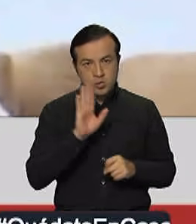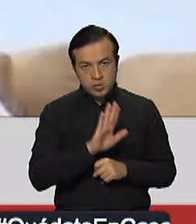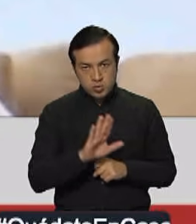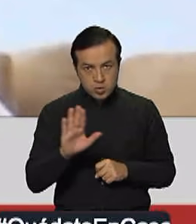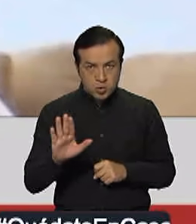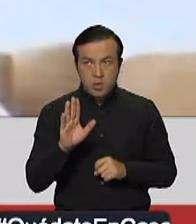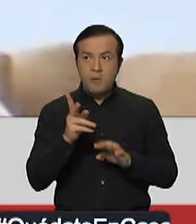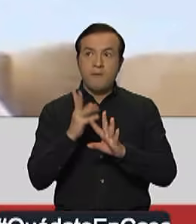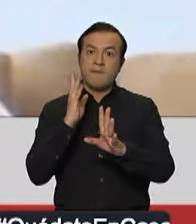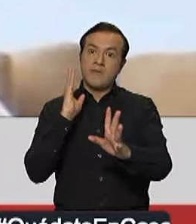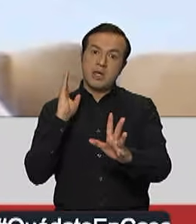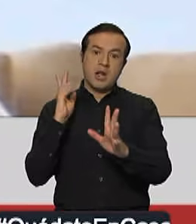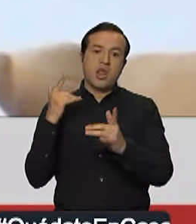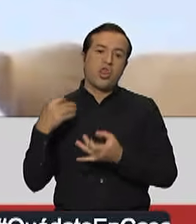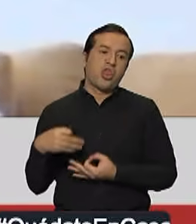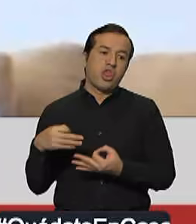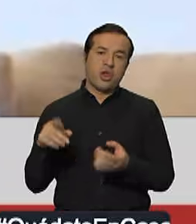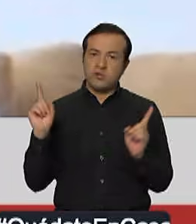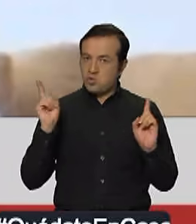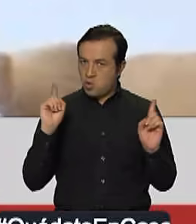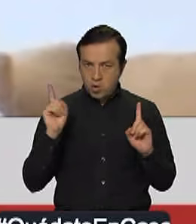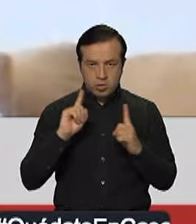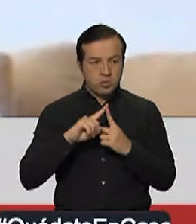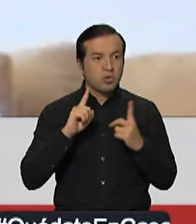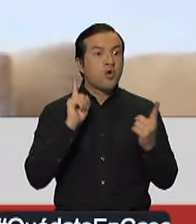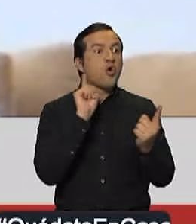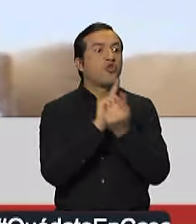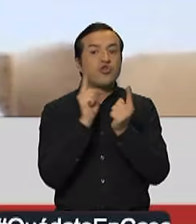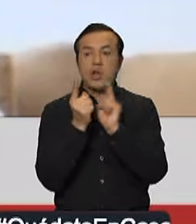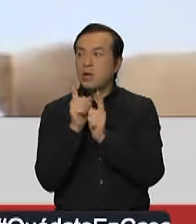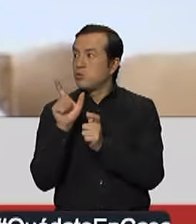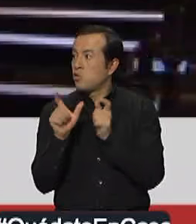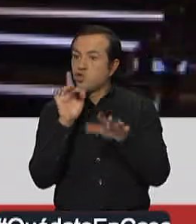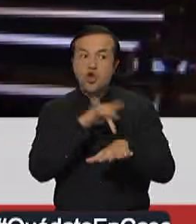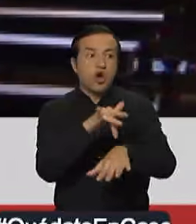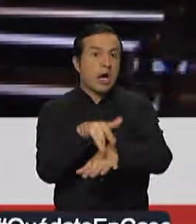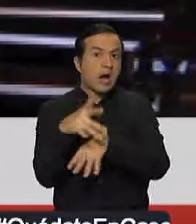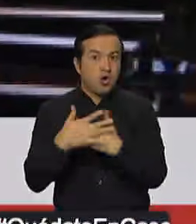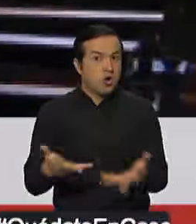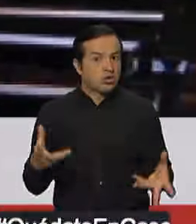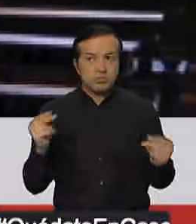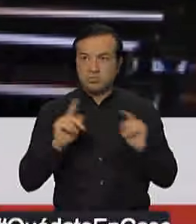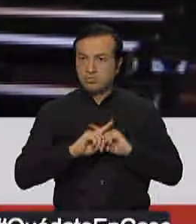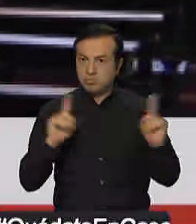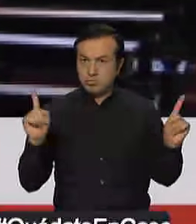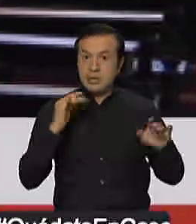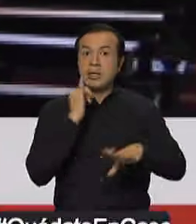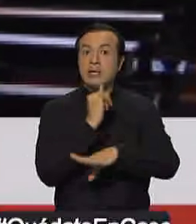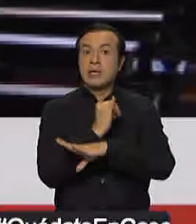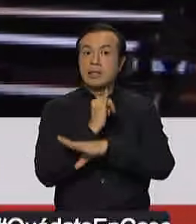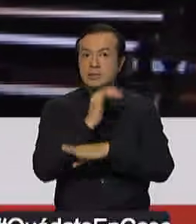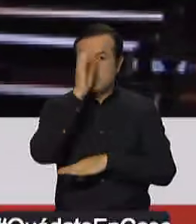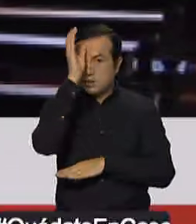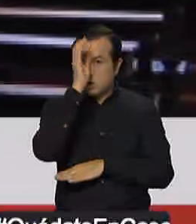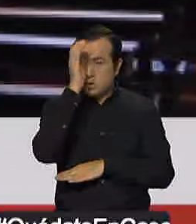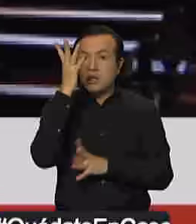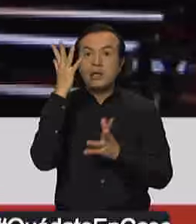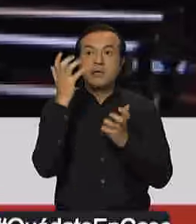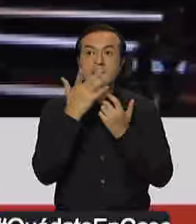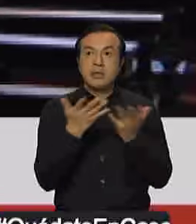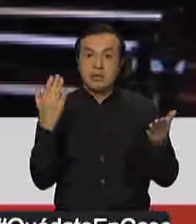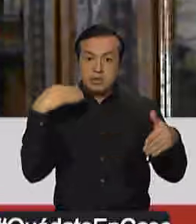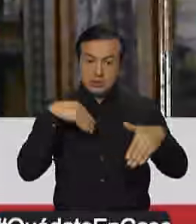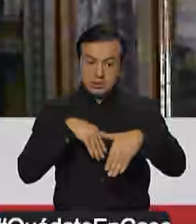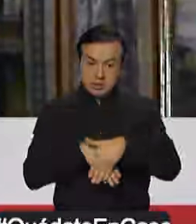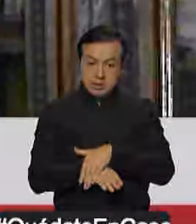que hacer filas demorosas, sin tener que estar en contacto con superficies. En tanto que las iglesias católicas planean que los ingresos